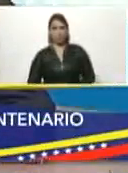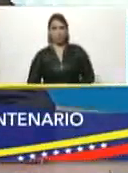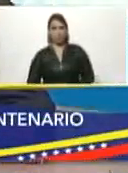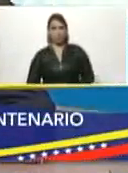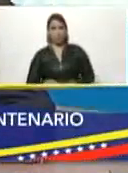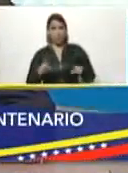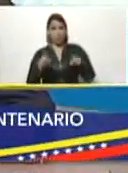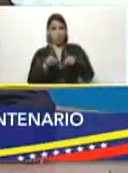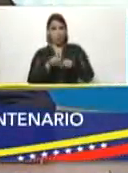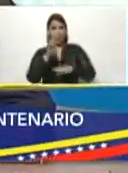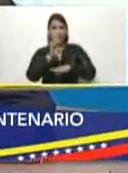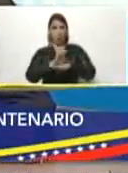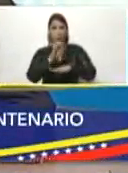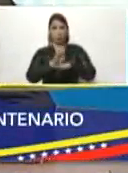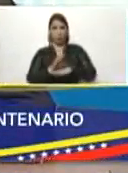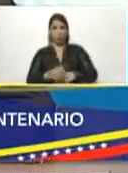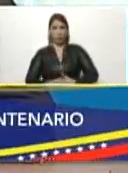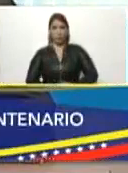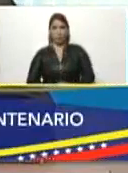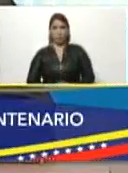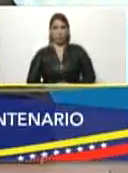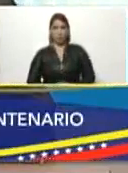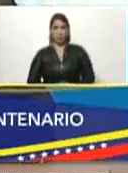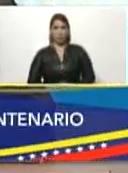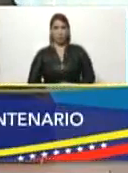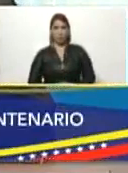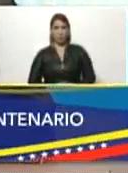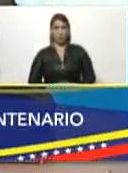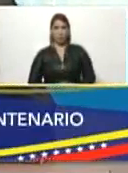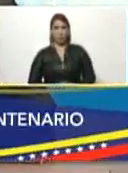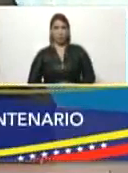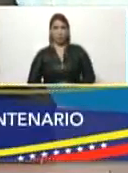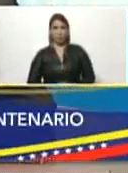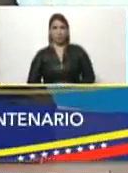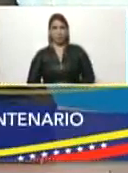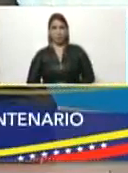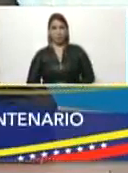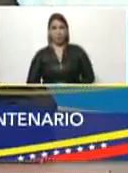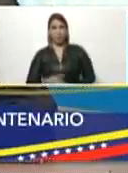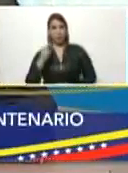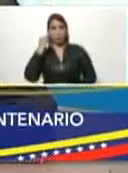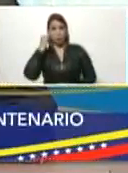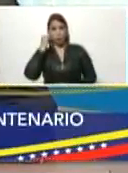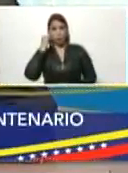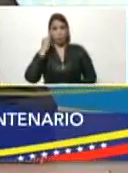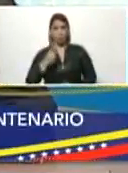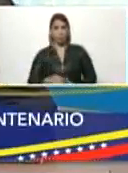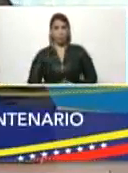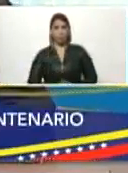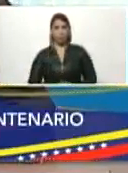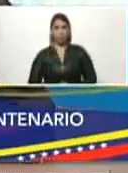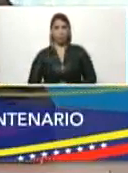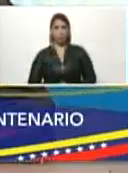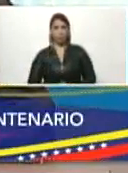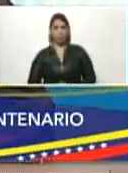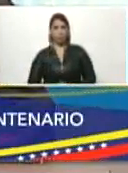Igualmente del Ecuador, me dicen que está la socióloga y